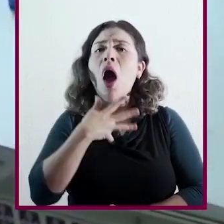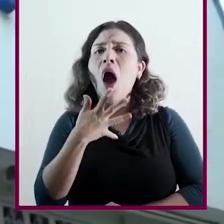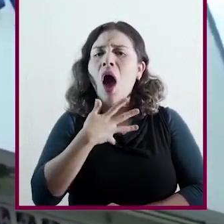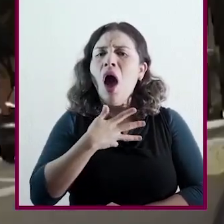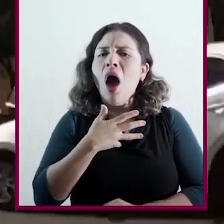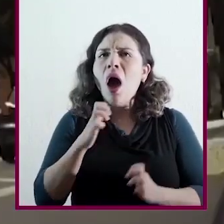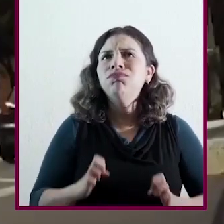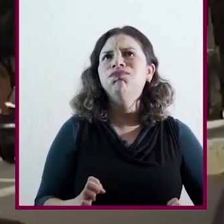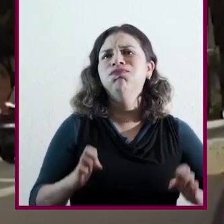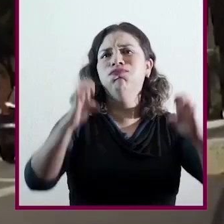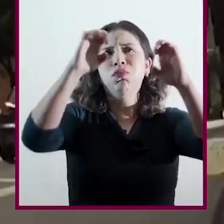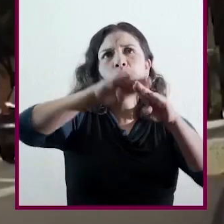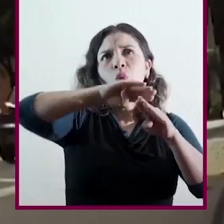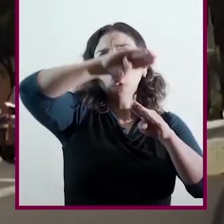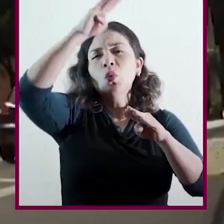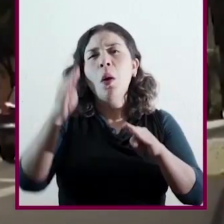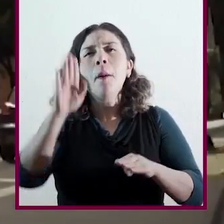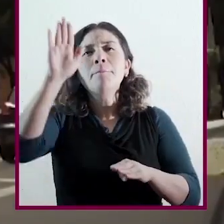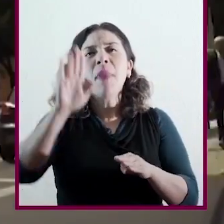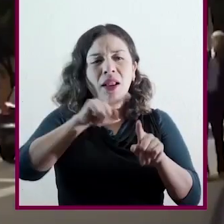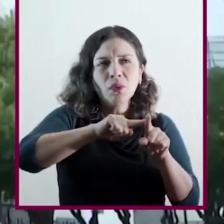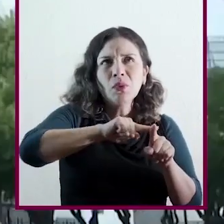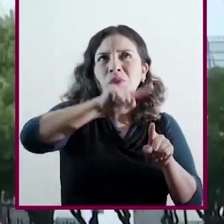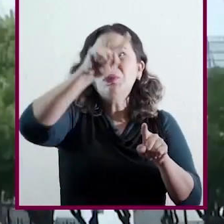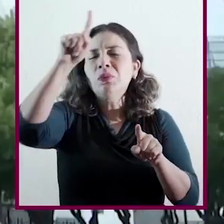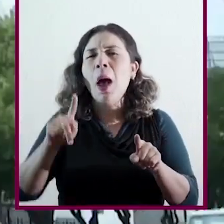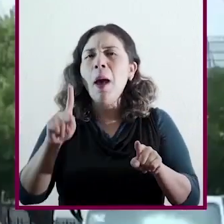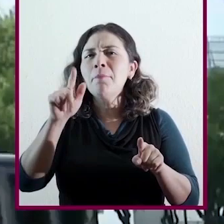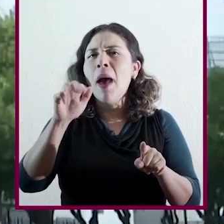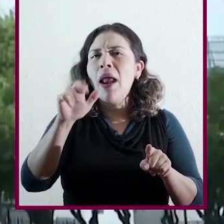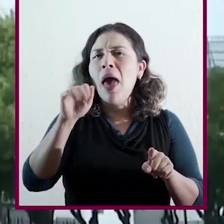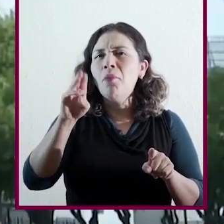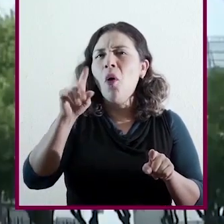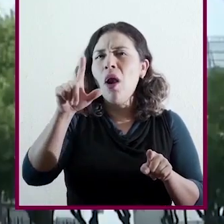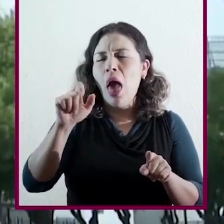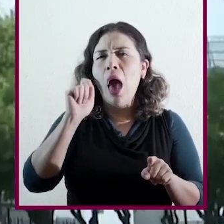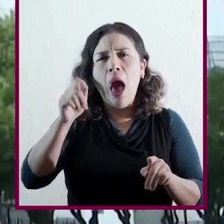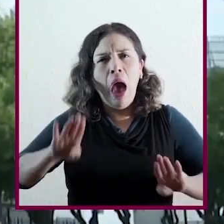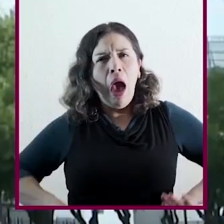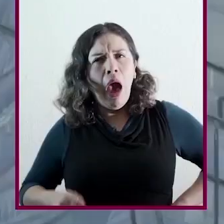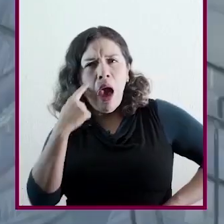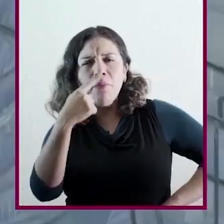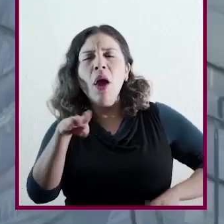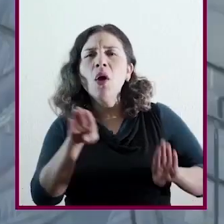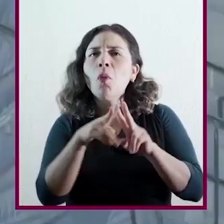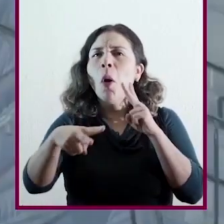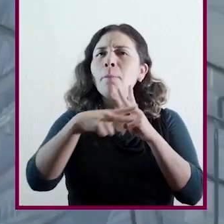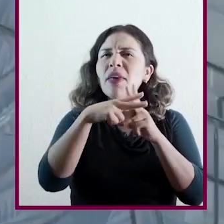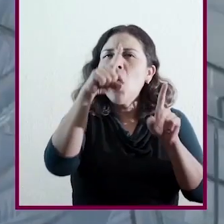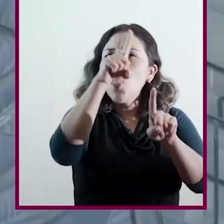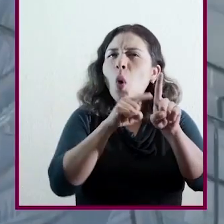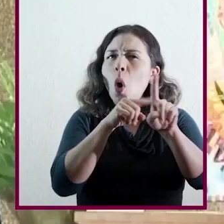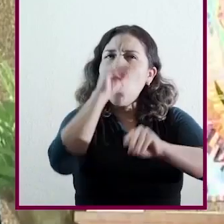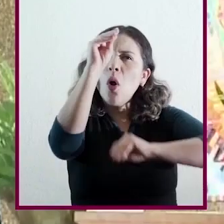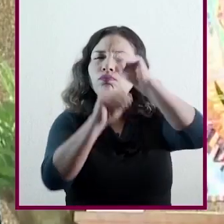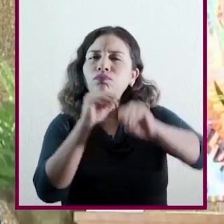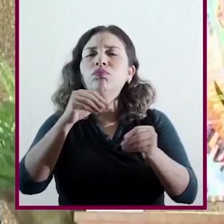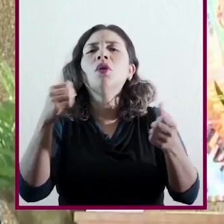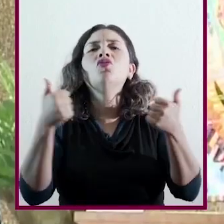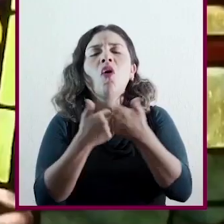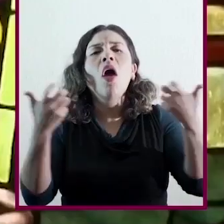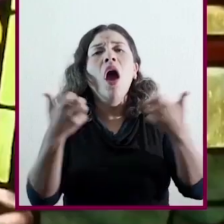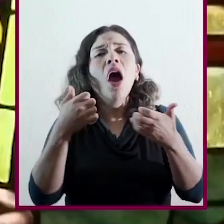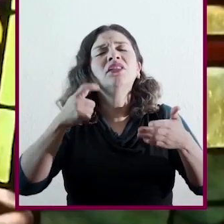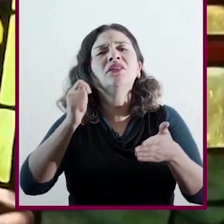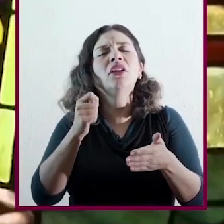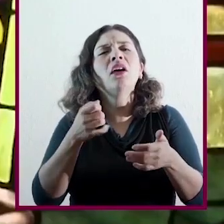de una amplia nave de concreto con forma de parábola, donde el elemento principal son los vitrales de colores, realizados por